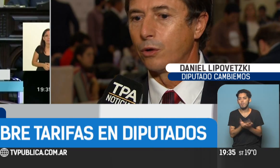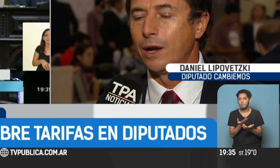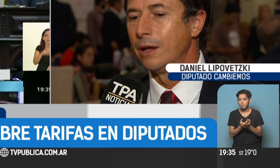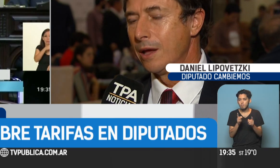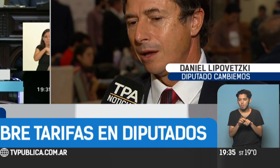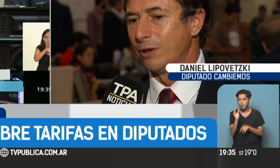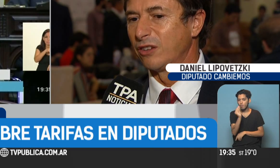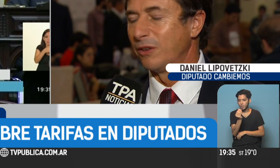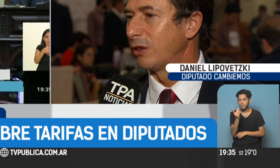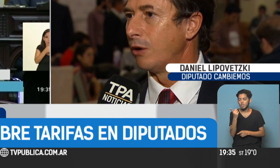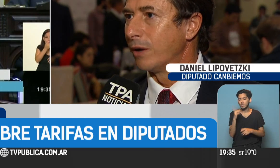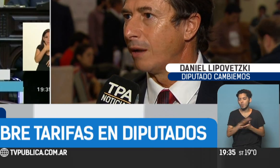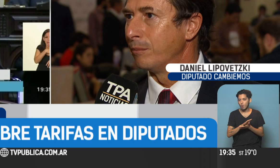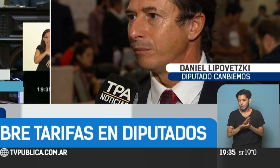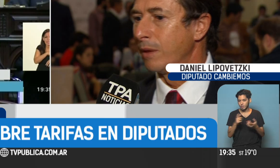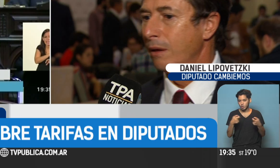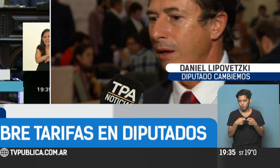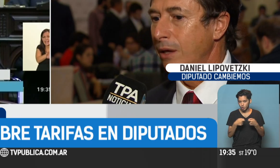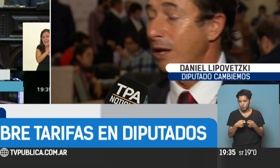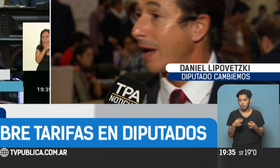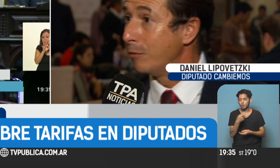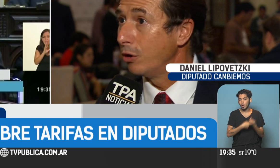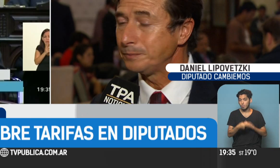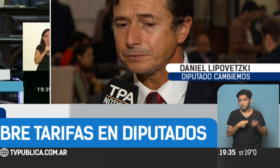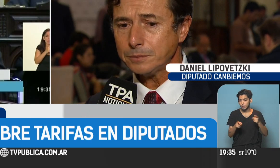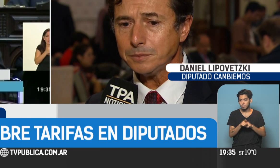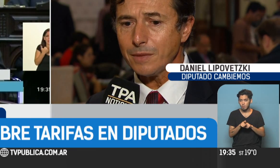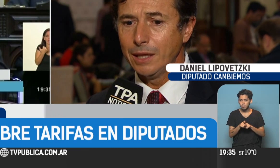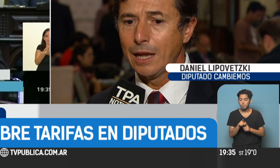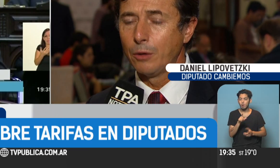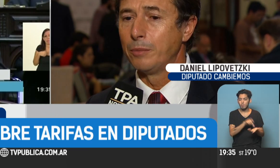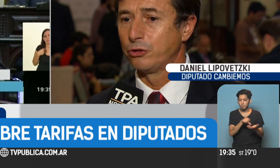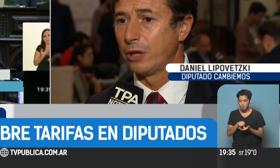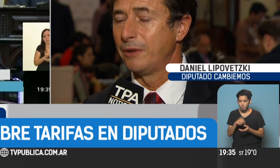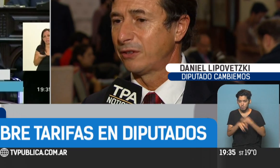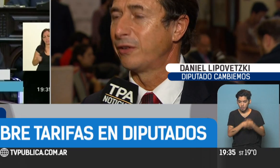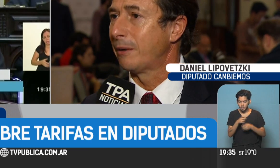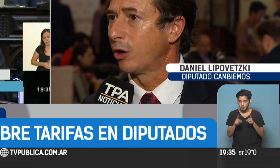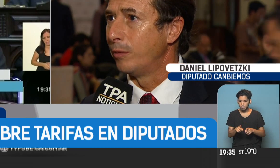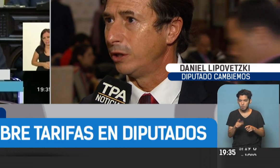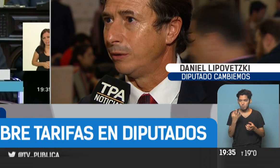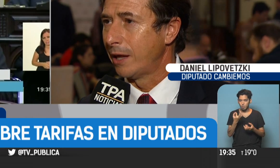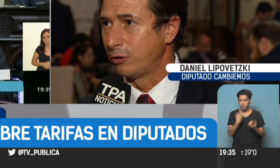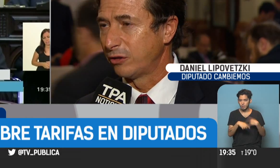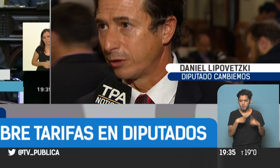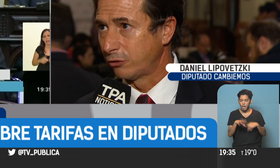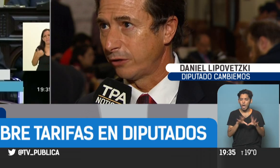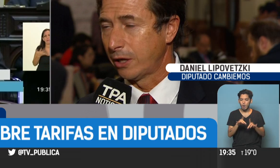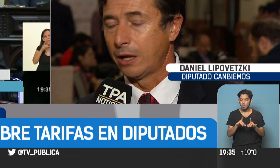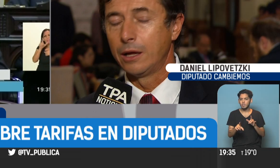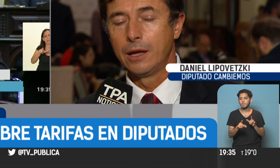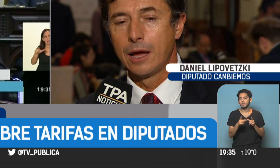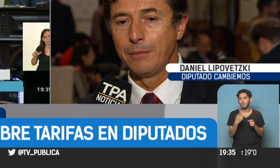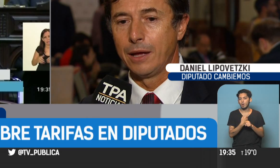comercial, con el cual nuestras empresas tienen un gran intercambio, y en la doble imposición a veces afectaba la competitividad de nuestras